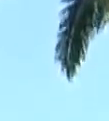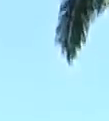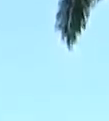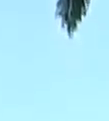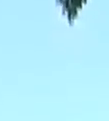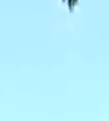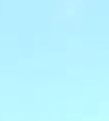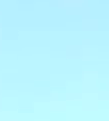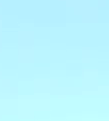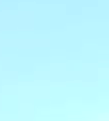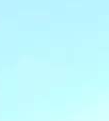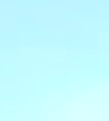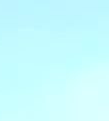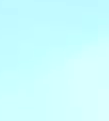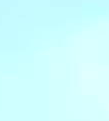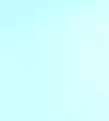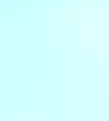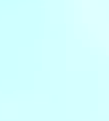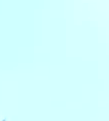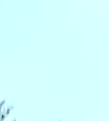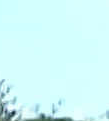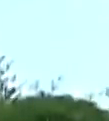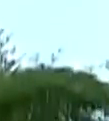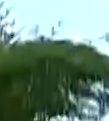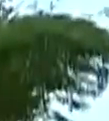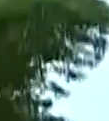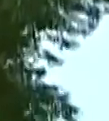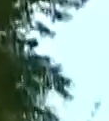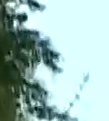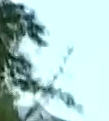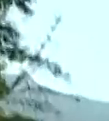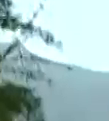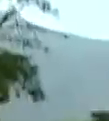140 millones de robos.